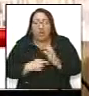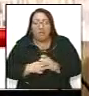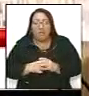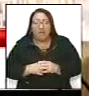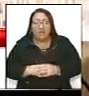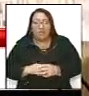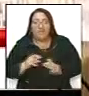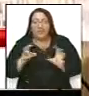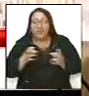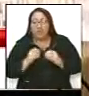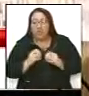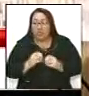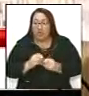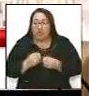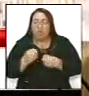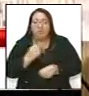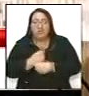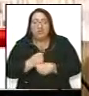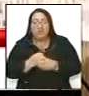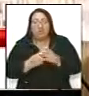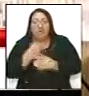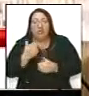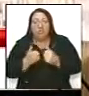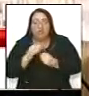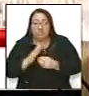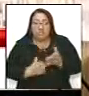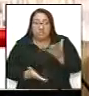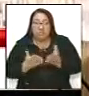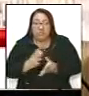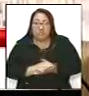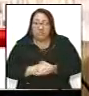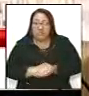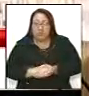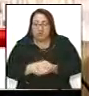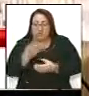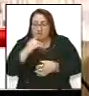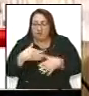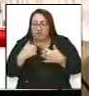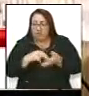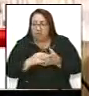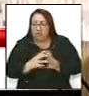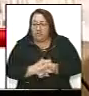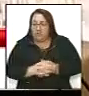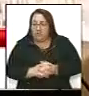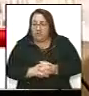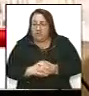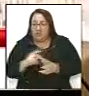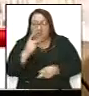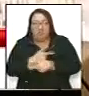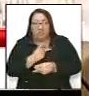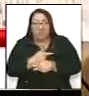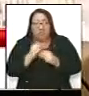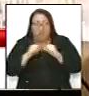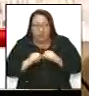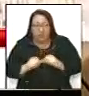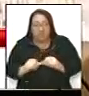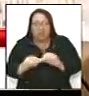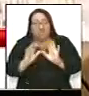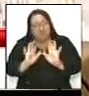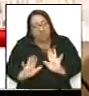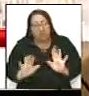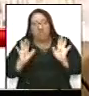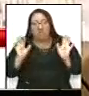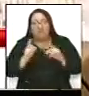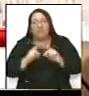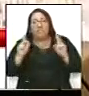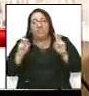escolar completa, cómo funciona el modelo y cuál es su balance para poder preservarlo, que si hay que mantenerlo, hay que mantenerlo.